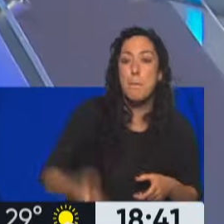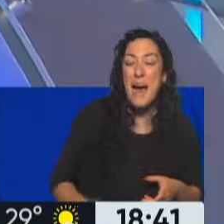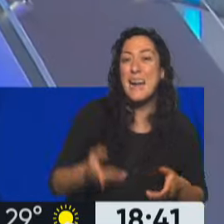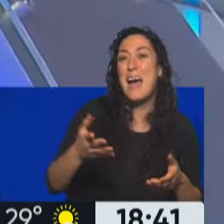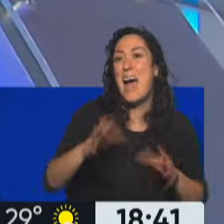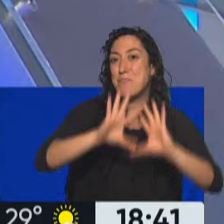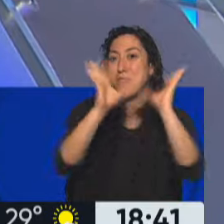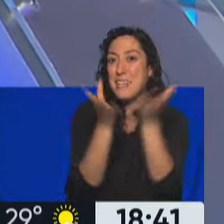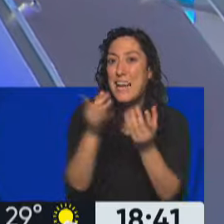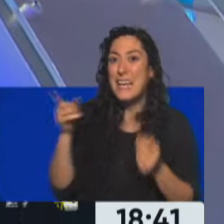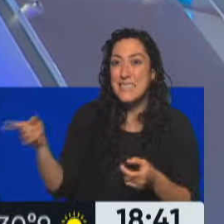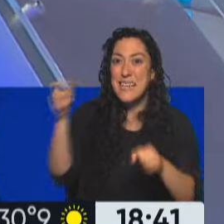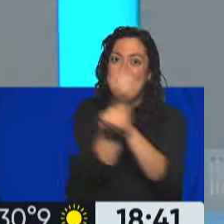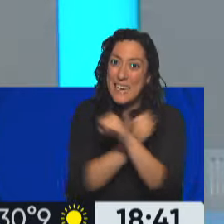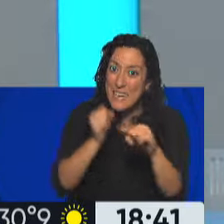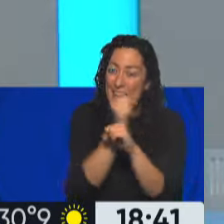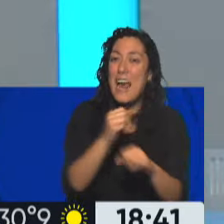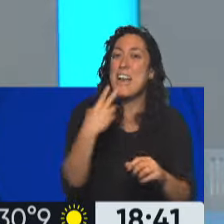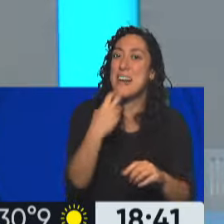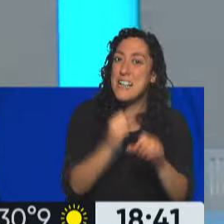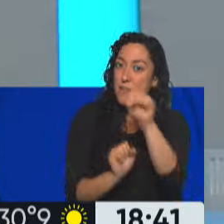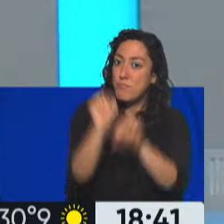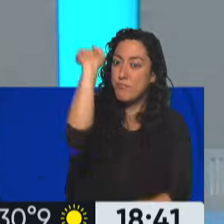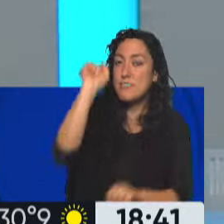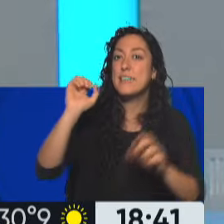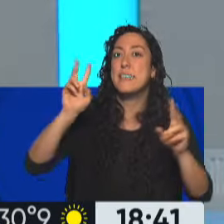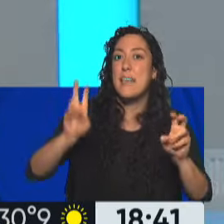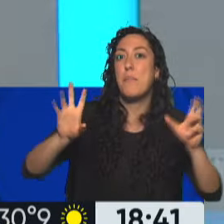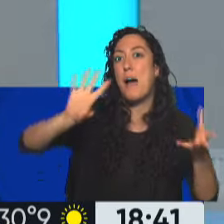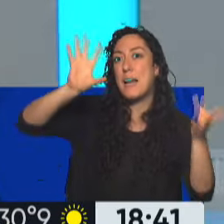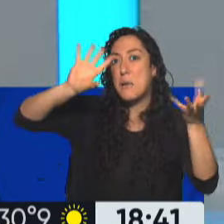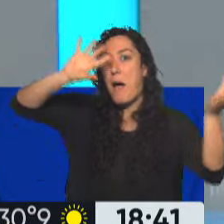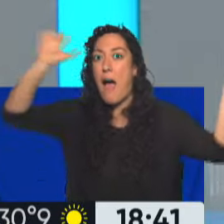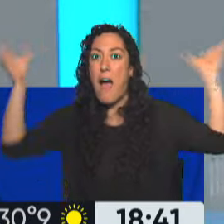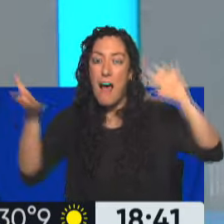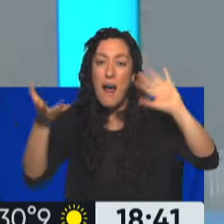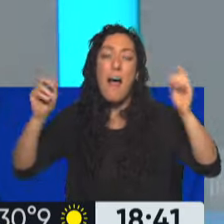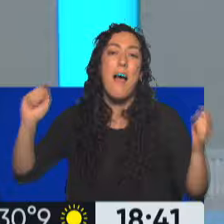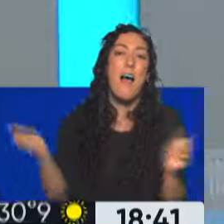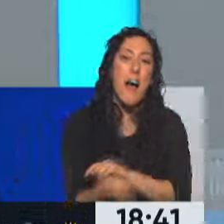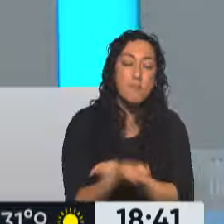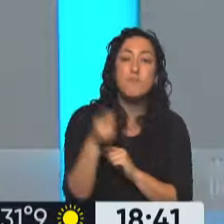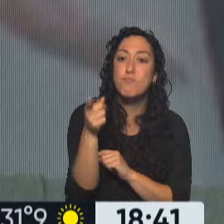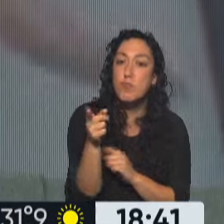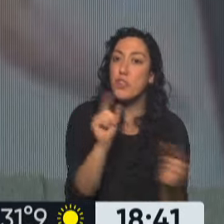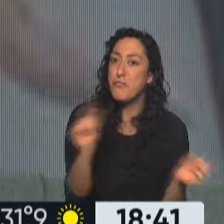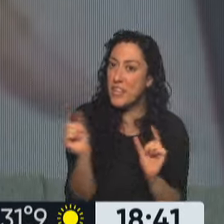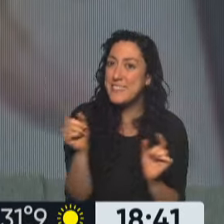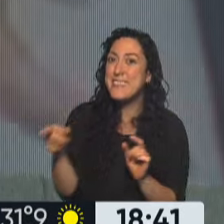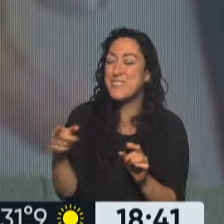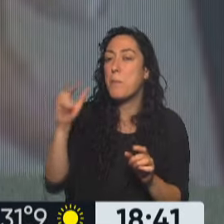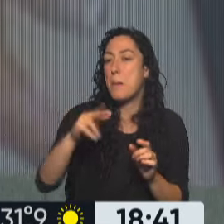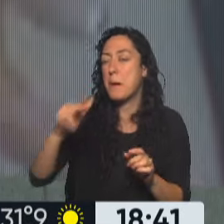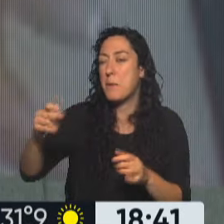ingeniera energética y bueno, y muy dedicada a toda la cuestión del cambio climático, así que esa es otra quizás de las diferencias con López Obrador. Bien,